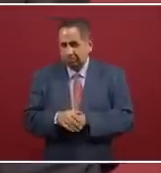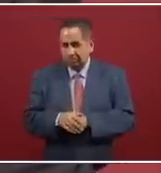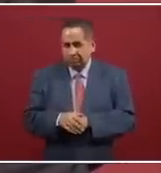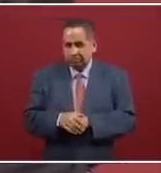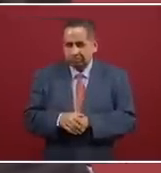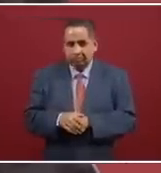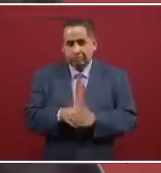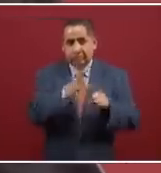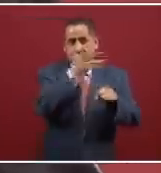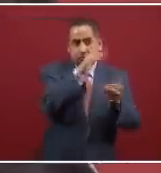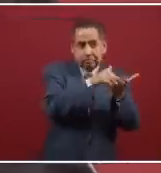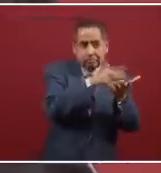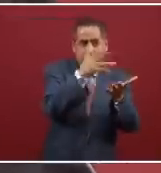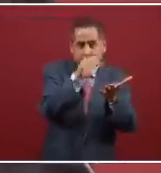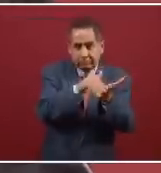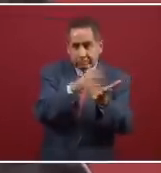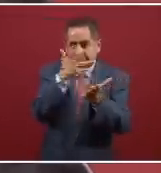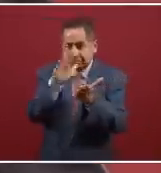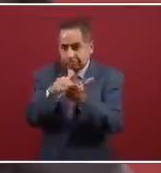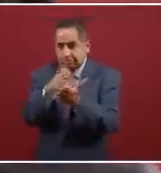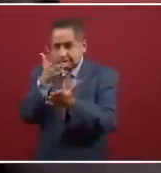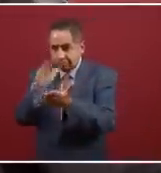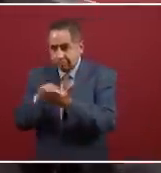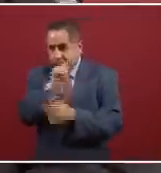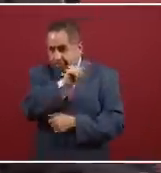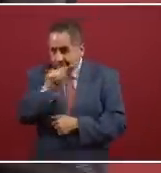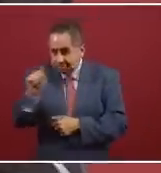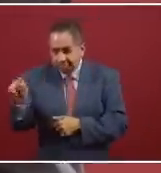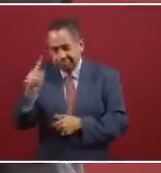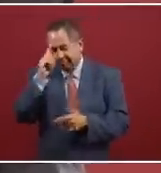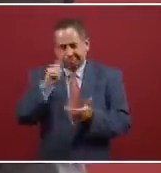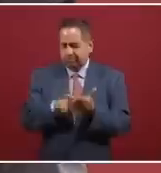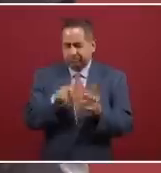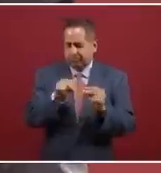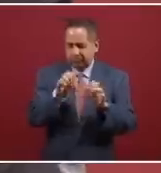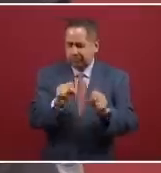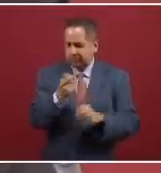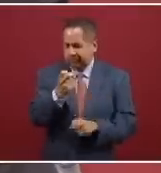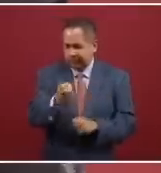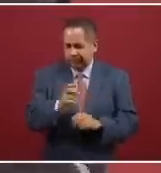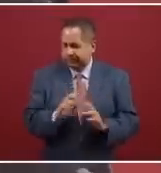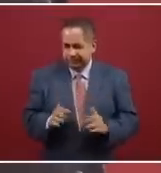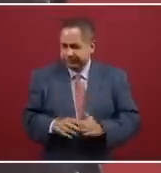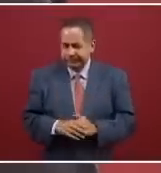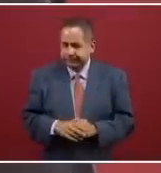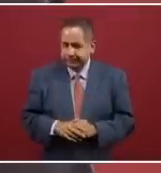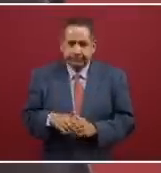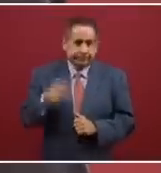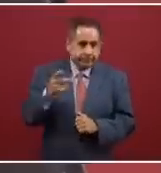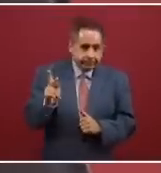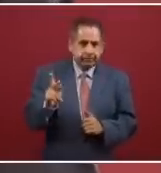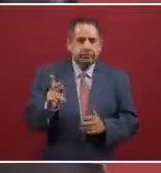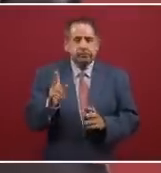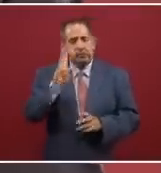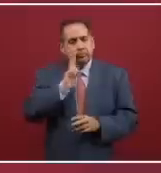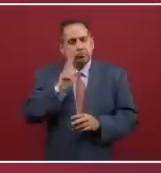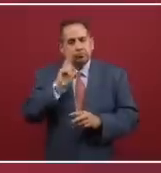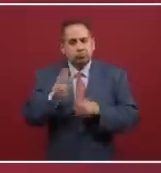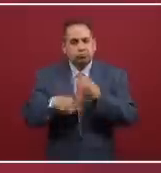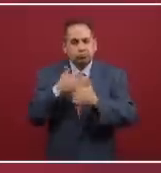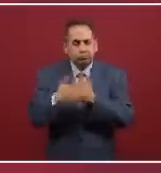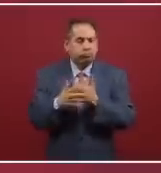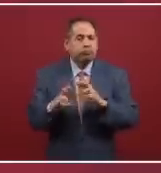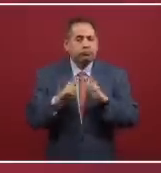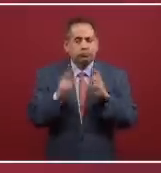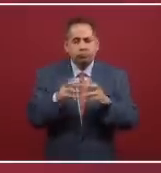diez mil en cada punto fronterizo no lo veo así no no creo que sea factible sin embargo vamos a tener reuniones con